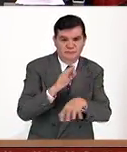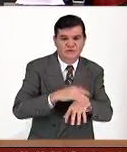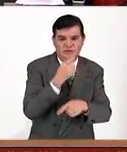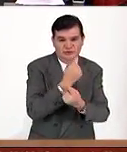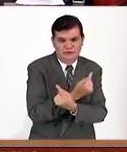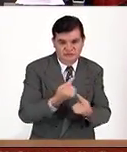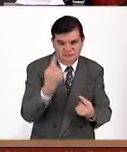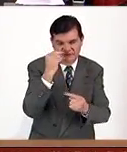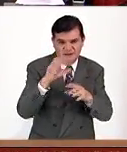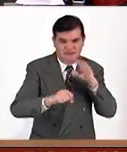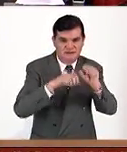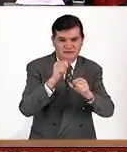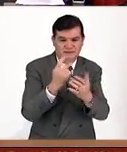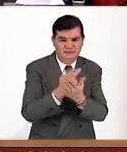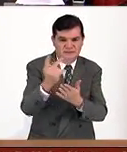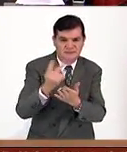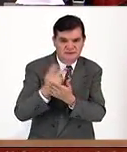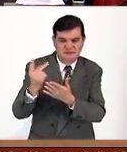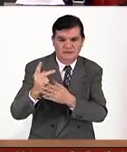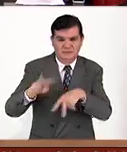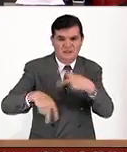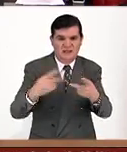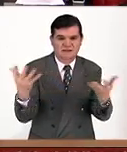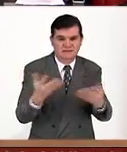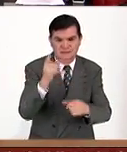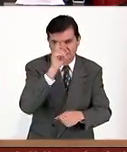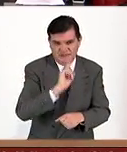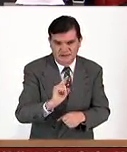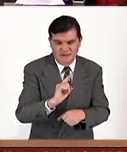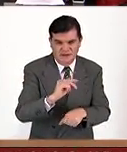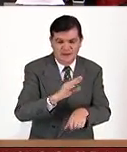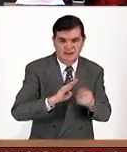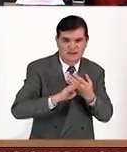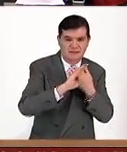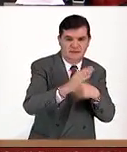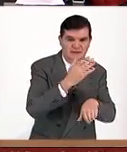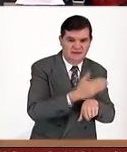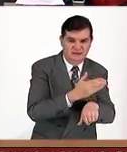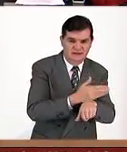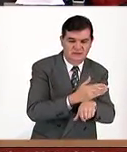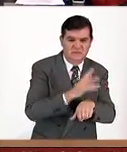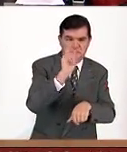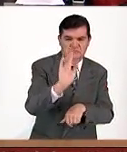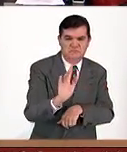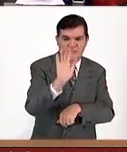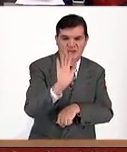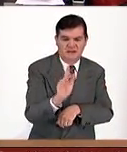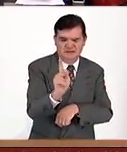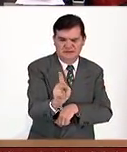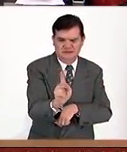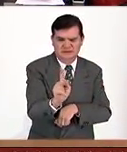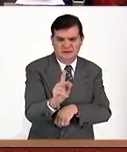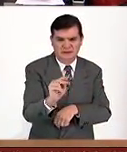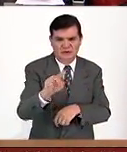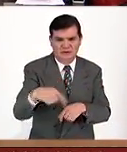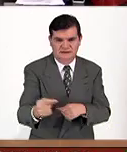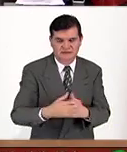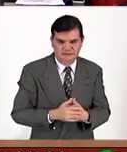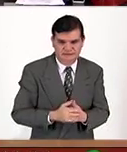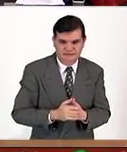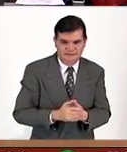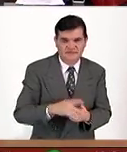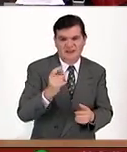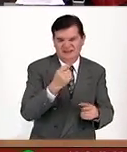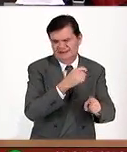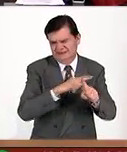niño con tal de obtener el premio va a mentir y de evitar el castigo te va a aparentar lo que no es. Así es.